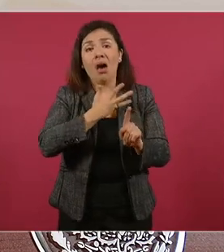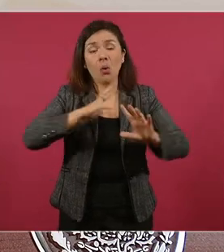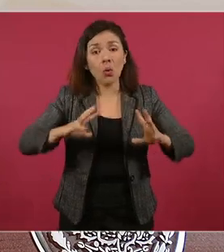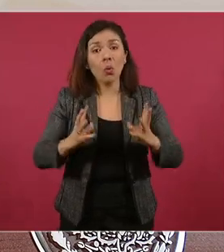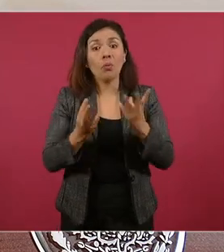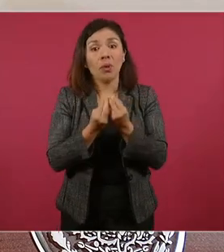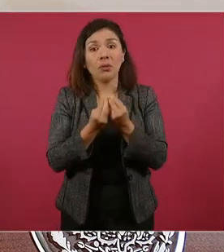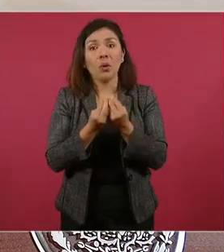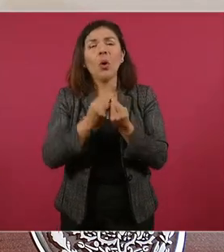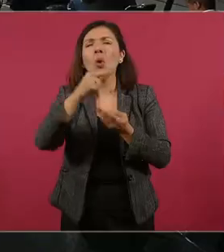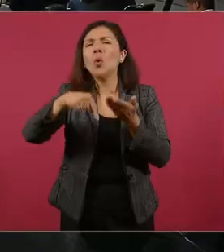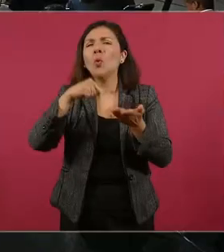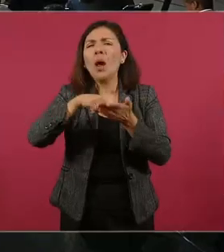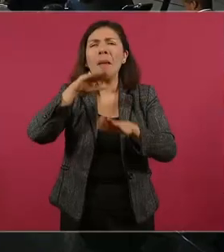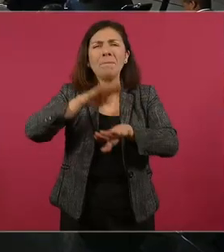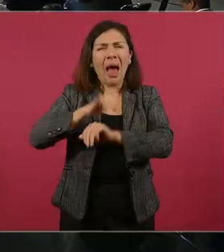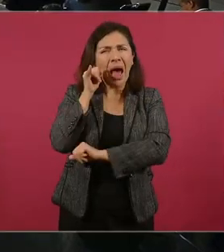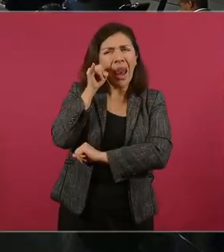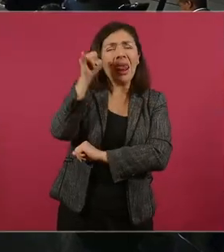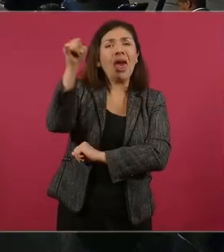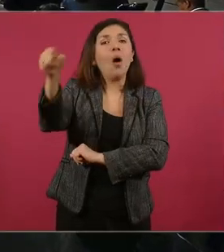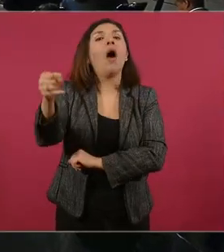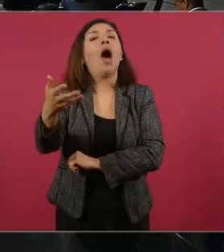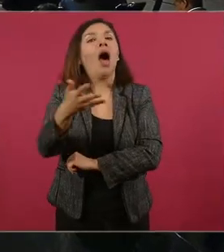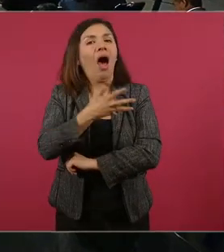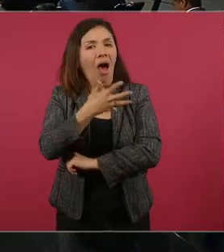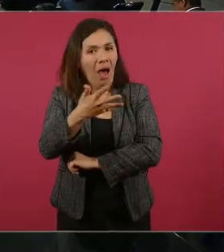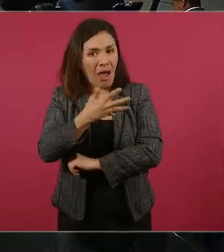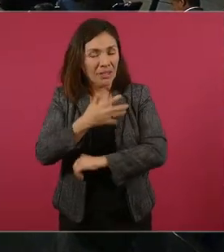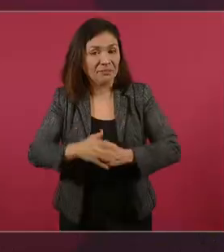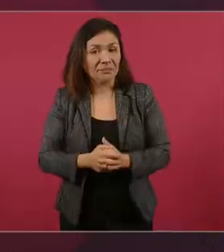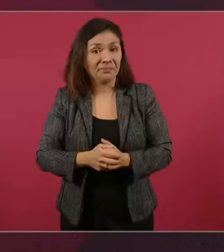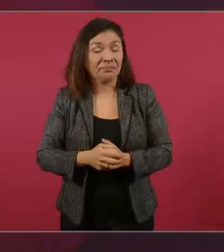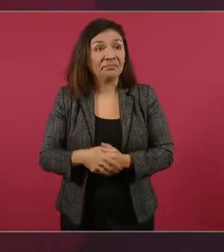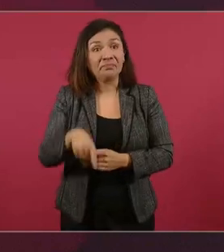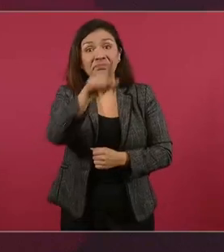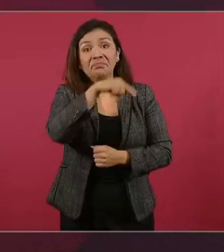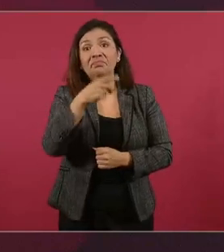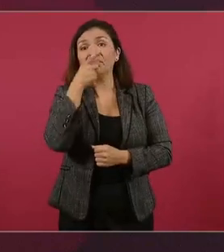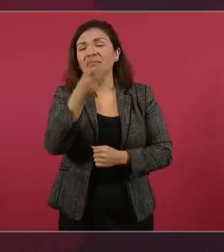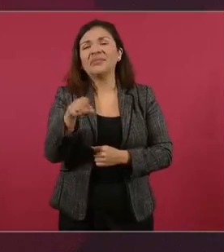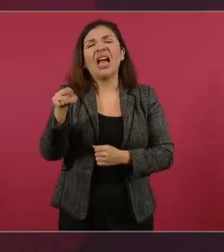Hasta en los lugares más apartados. Entonces decían que no iba a funcionar.